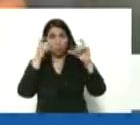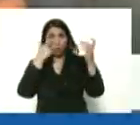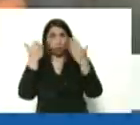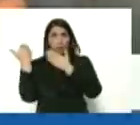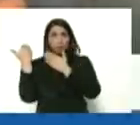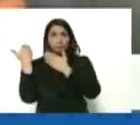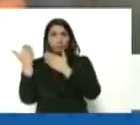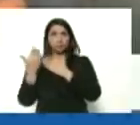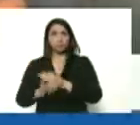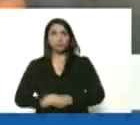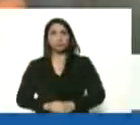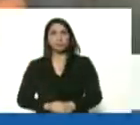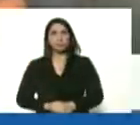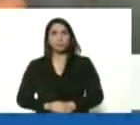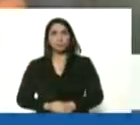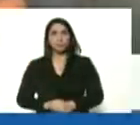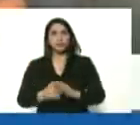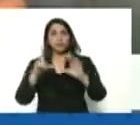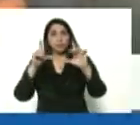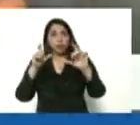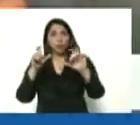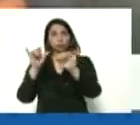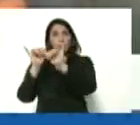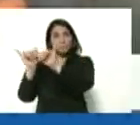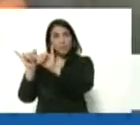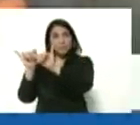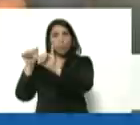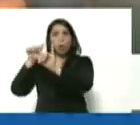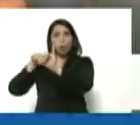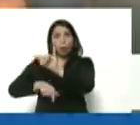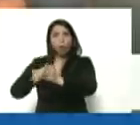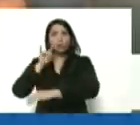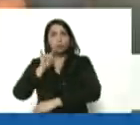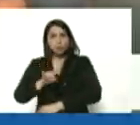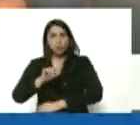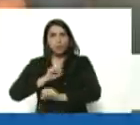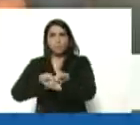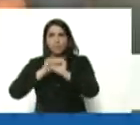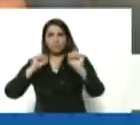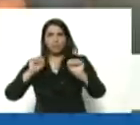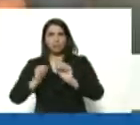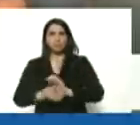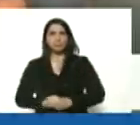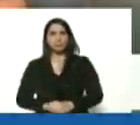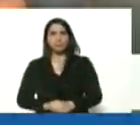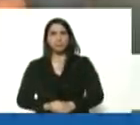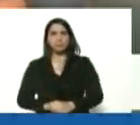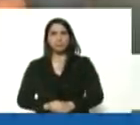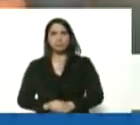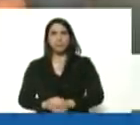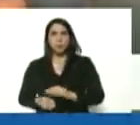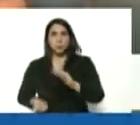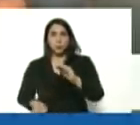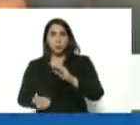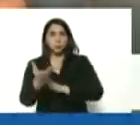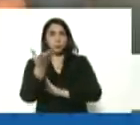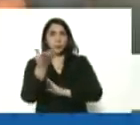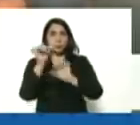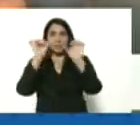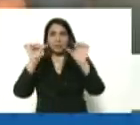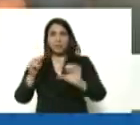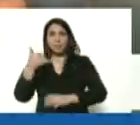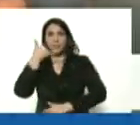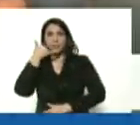aquí es la foto que ellos mismos, hoy el lunes a primera hora, suben a través de los sistemas de